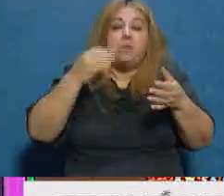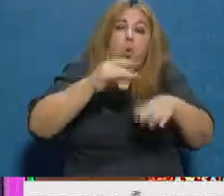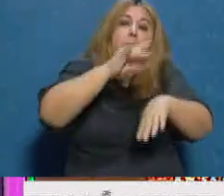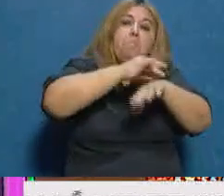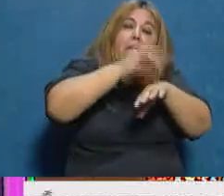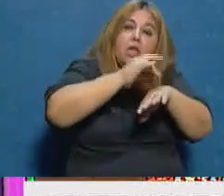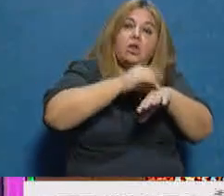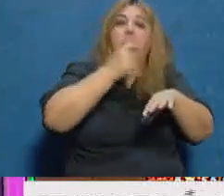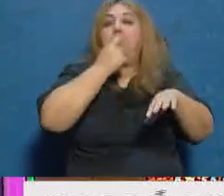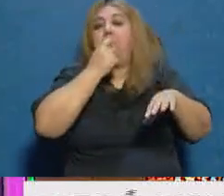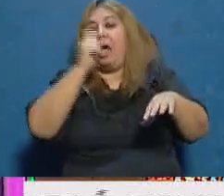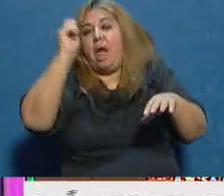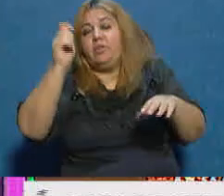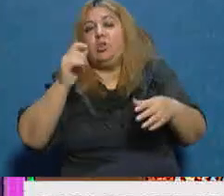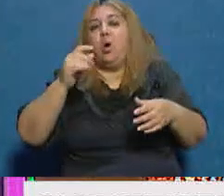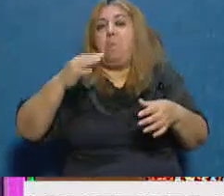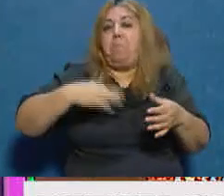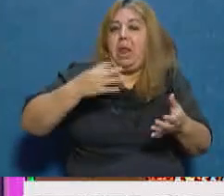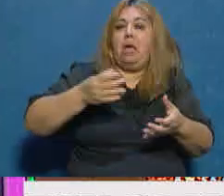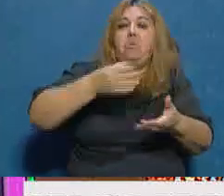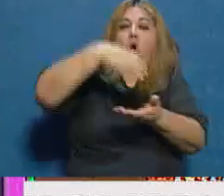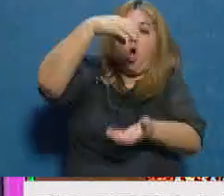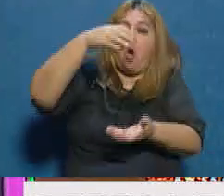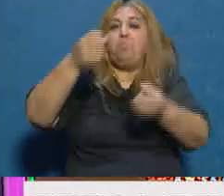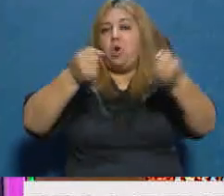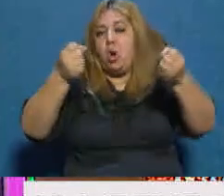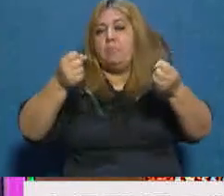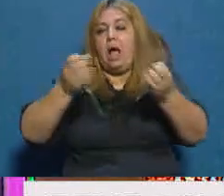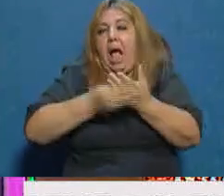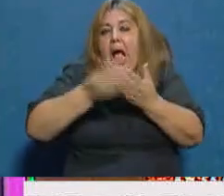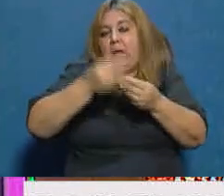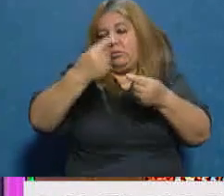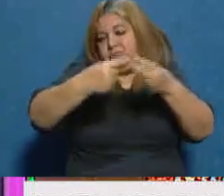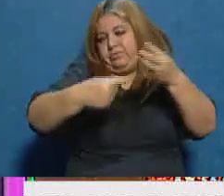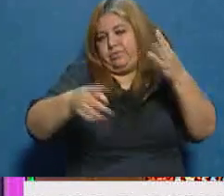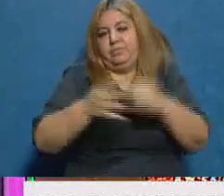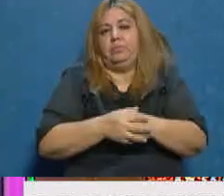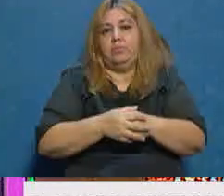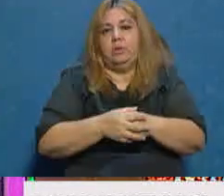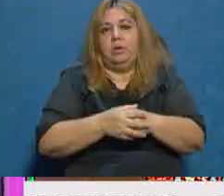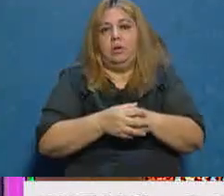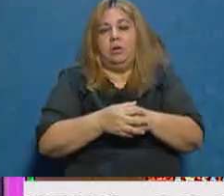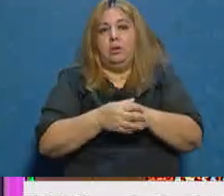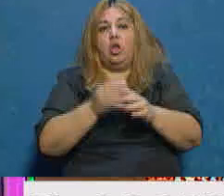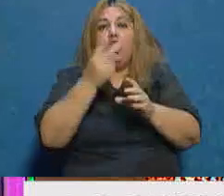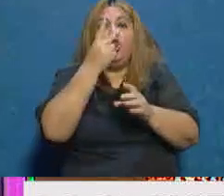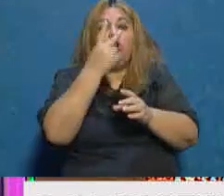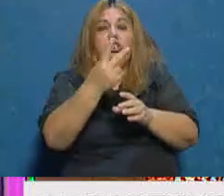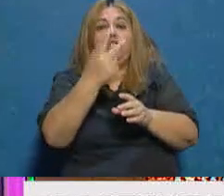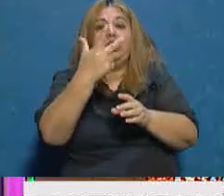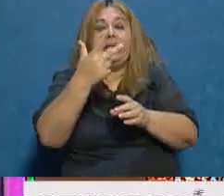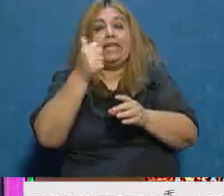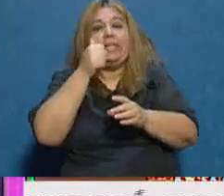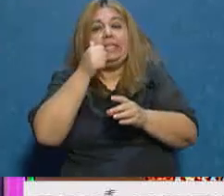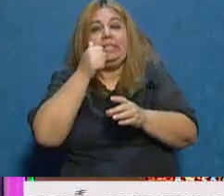los árbitros, los premios, gastos generales. Pero el tema es el reparto de estos 236 mil pesos que han quedado.